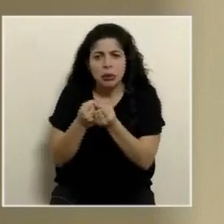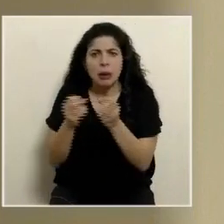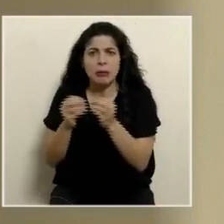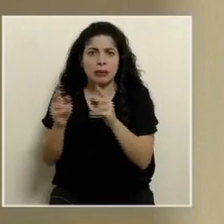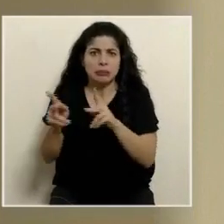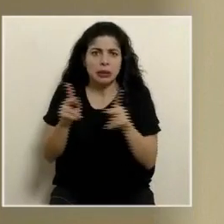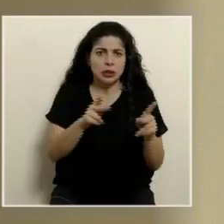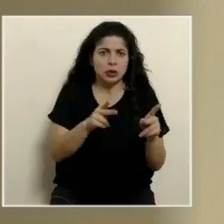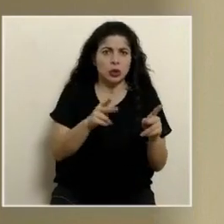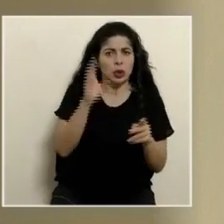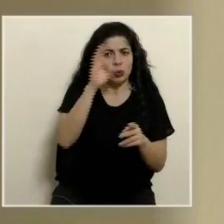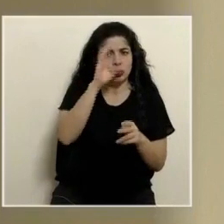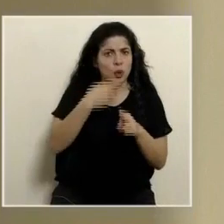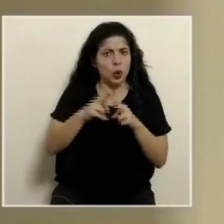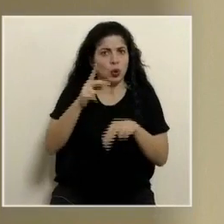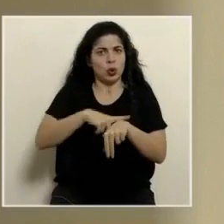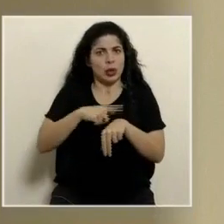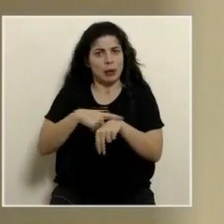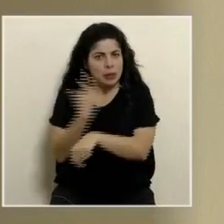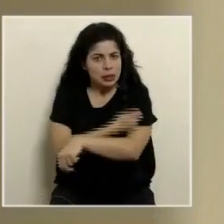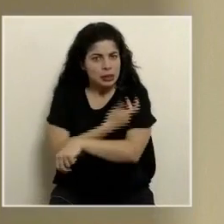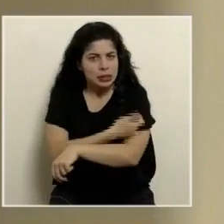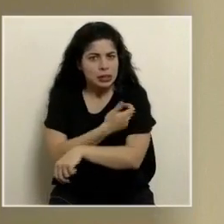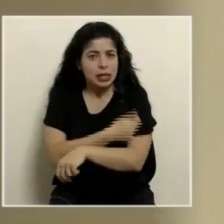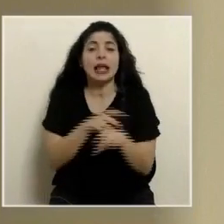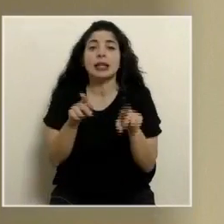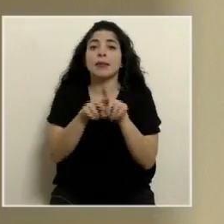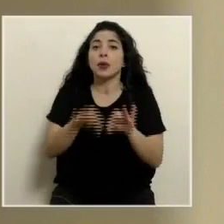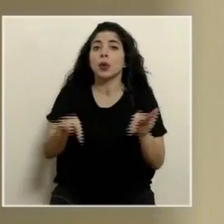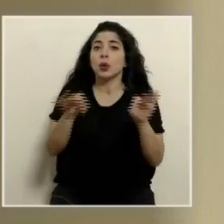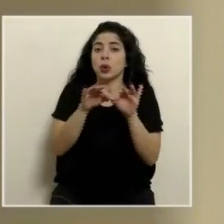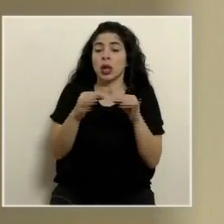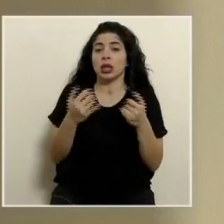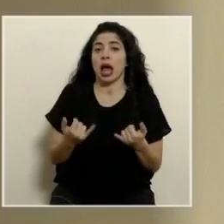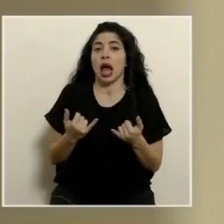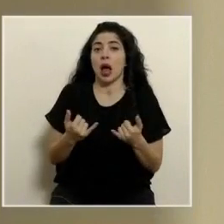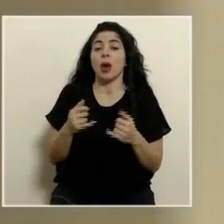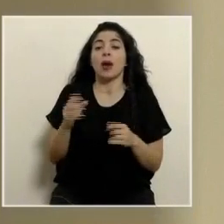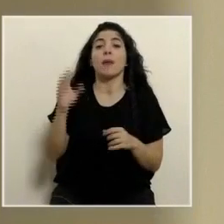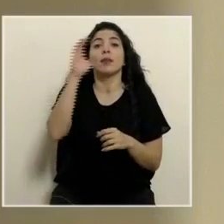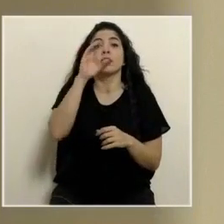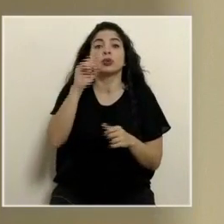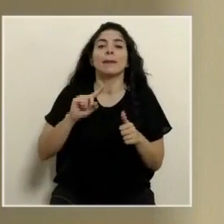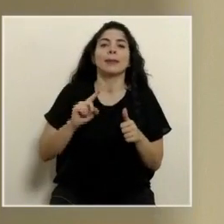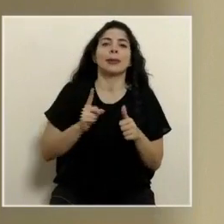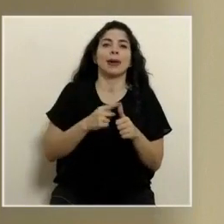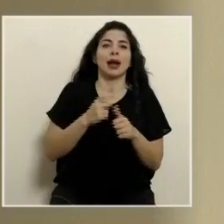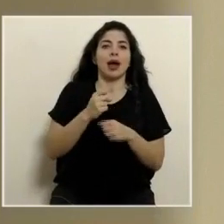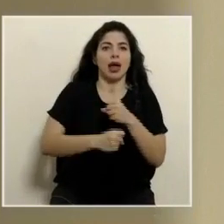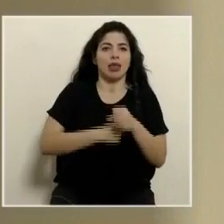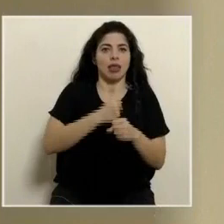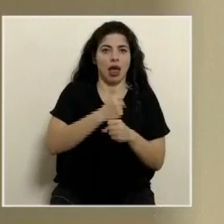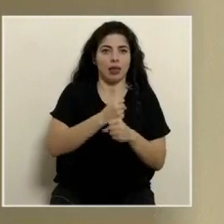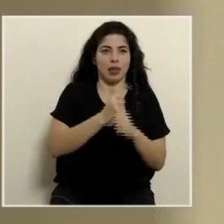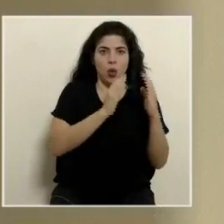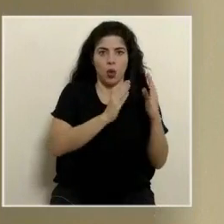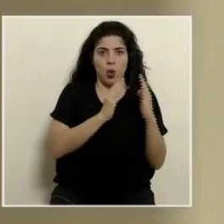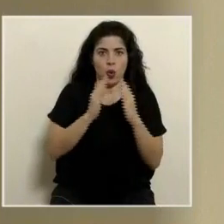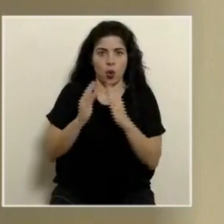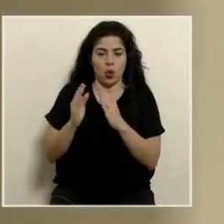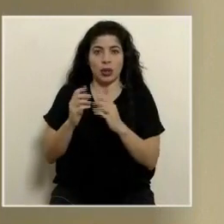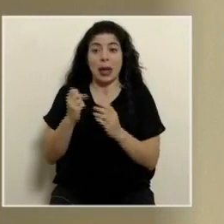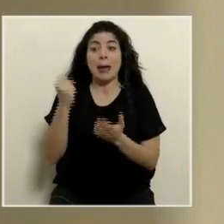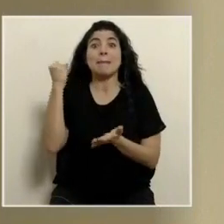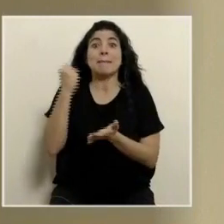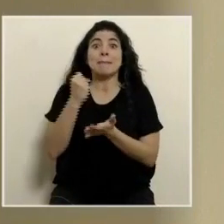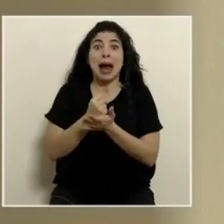menor tiempo. Es importante también indicar que se mantiene vigente la priorización por edad y la imposibilidad material de seleccionar la marca de